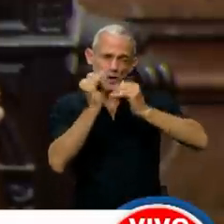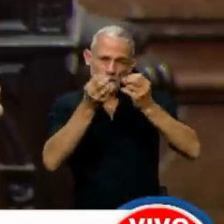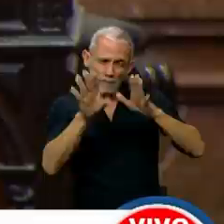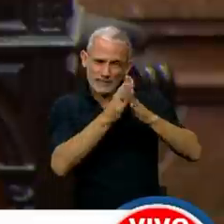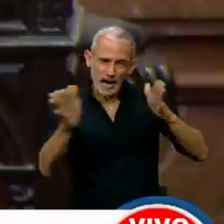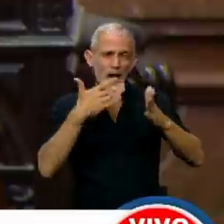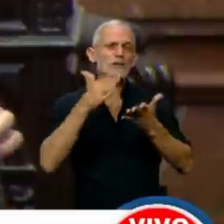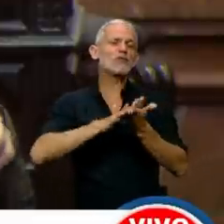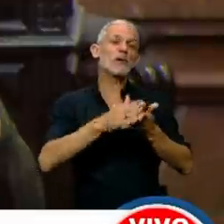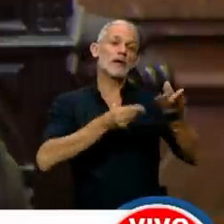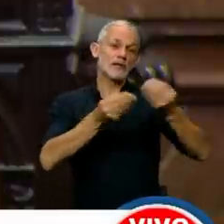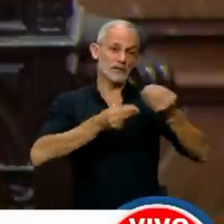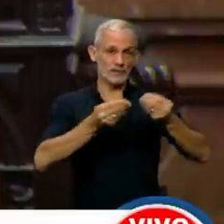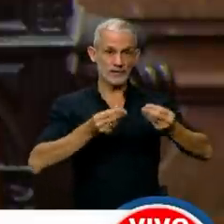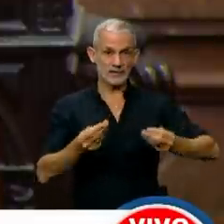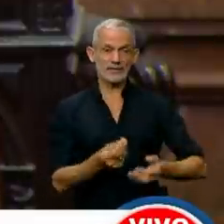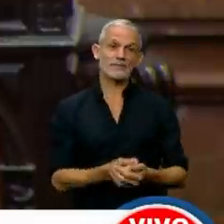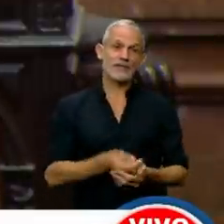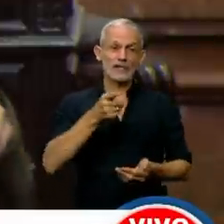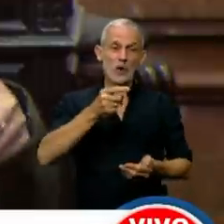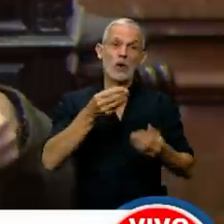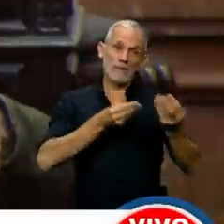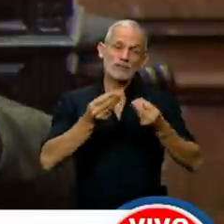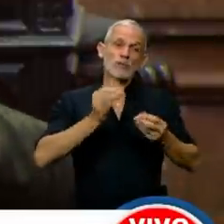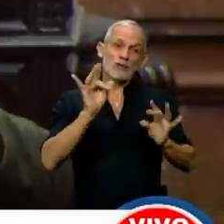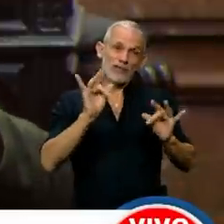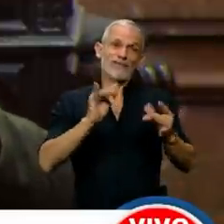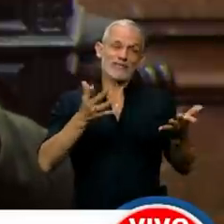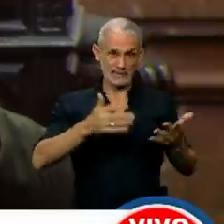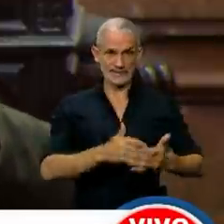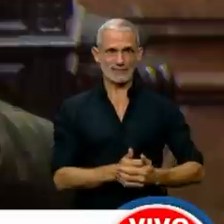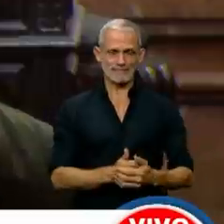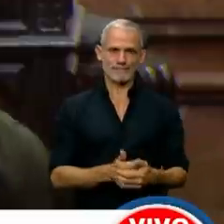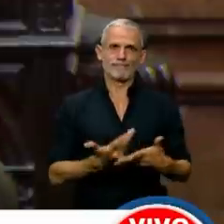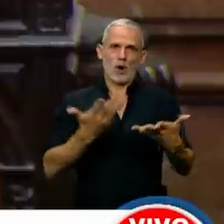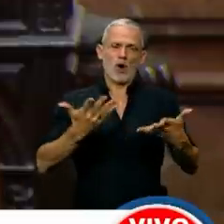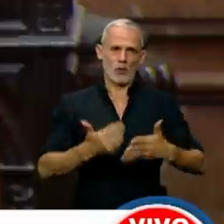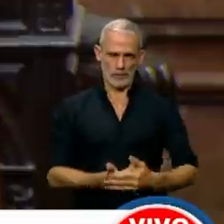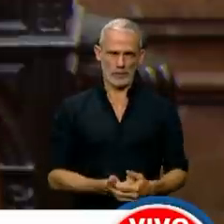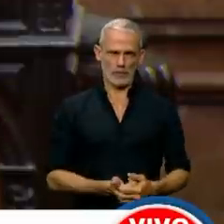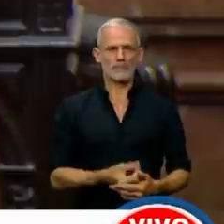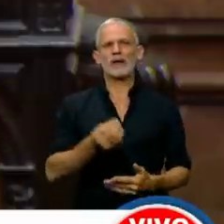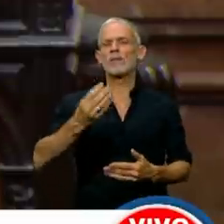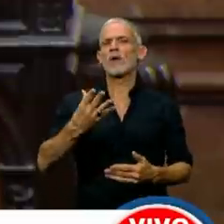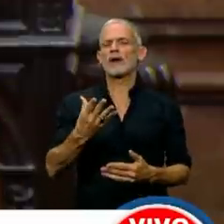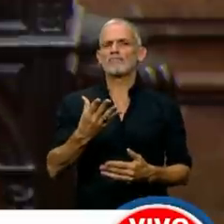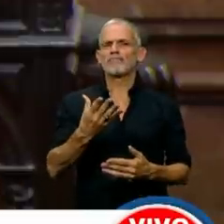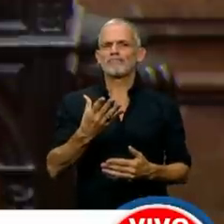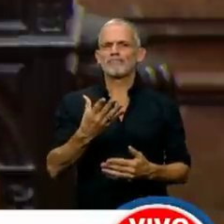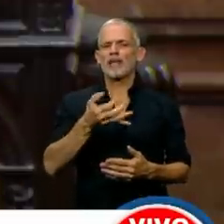del presupuesto la verdad que es un presupuesto difícil por supuesto porque efectivamente